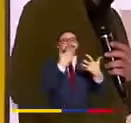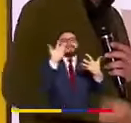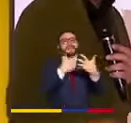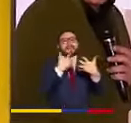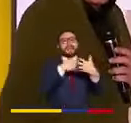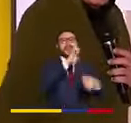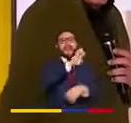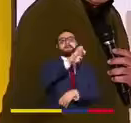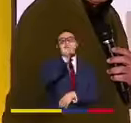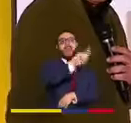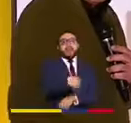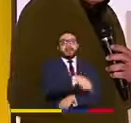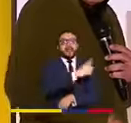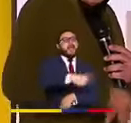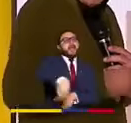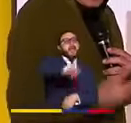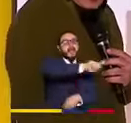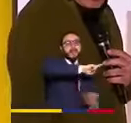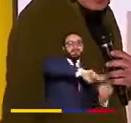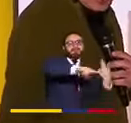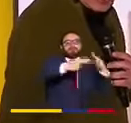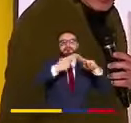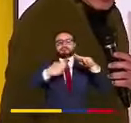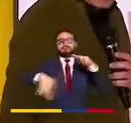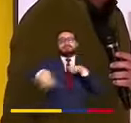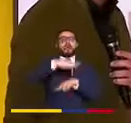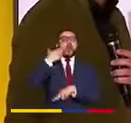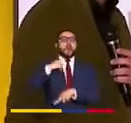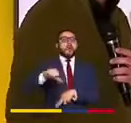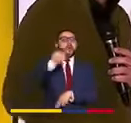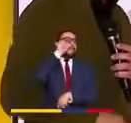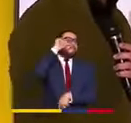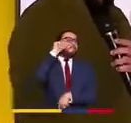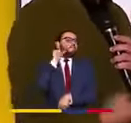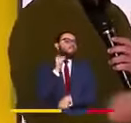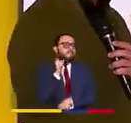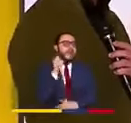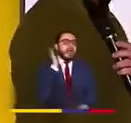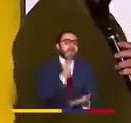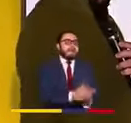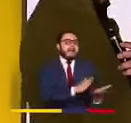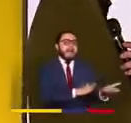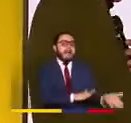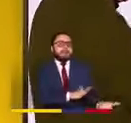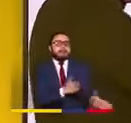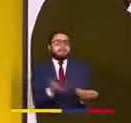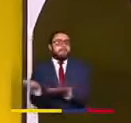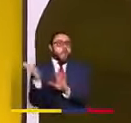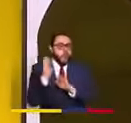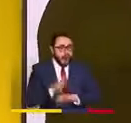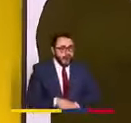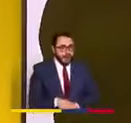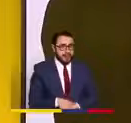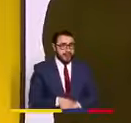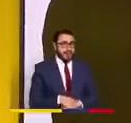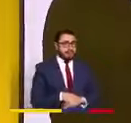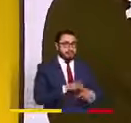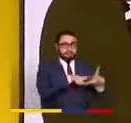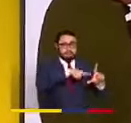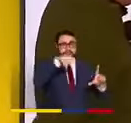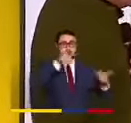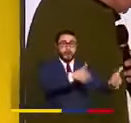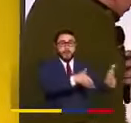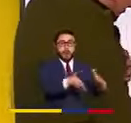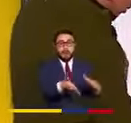en relación a la mujer gestante y su muerte. Cada vez peor